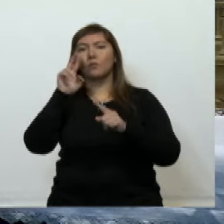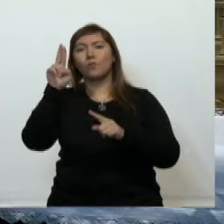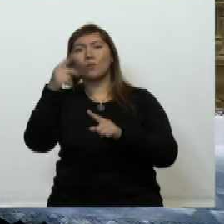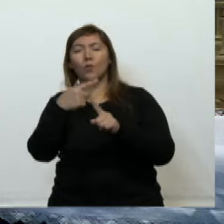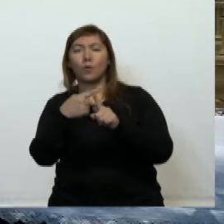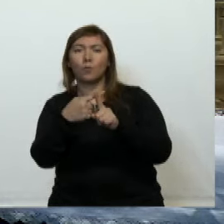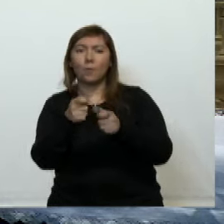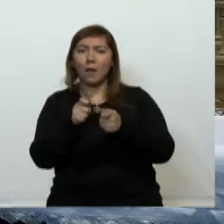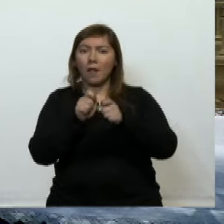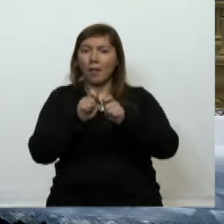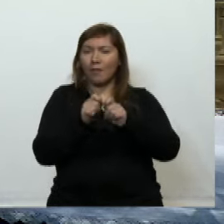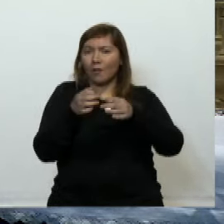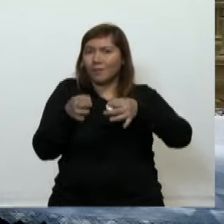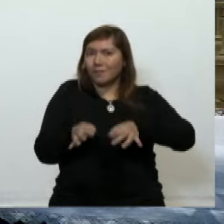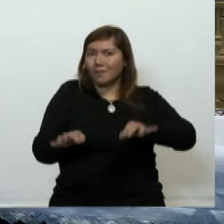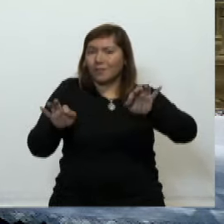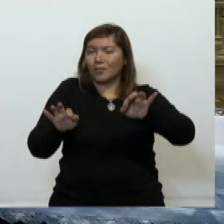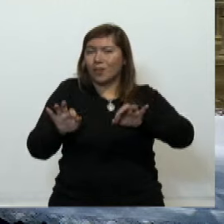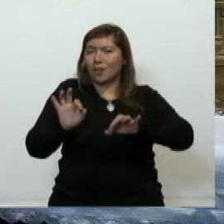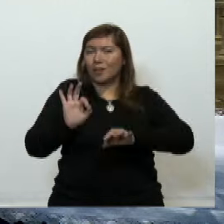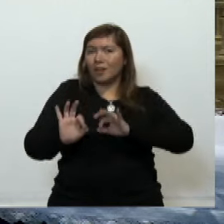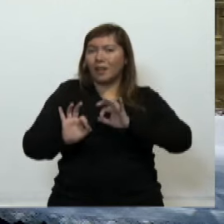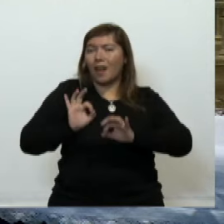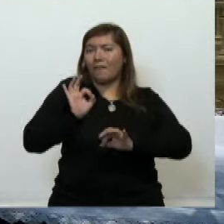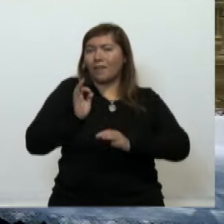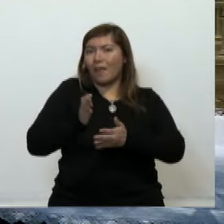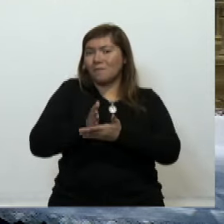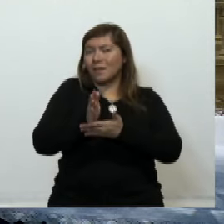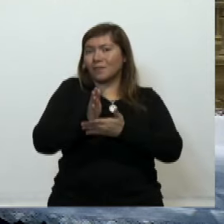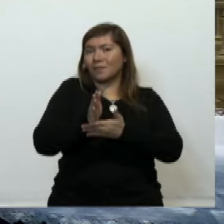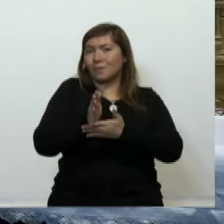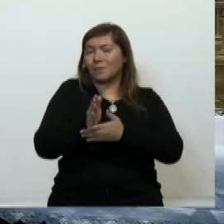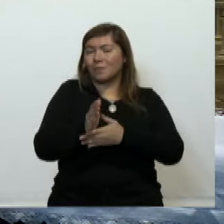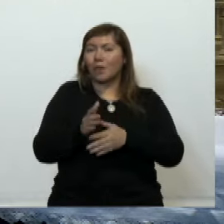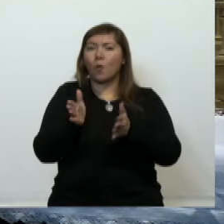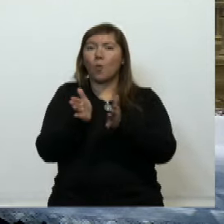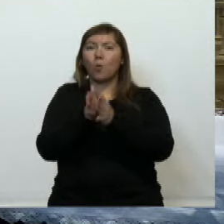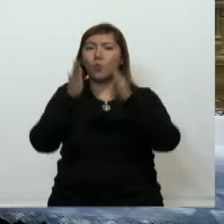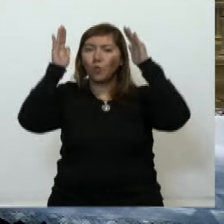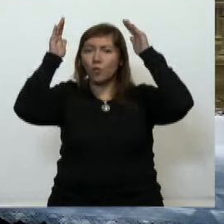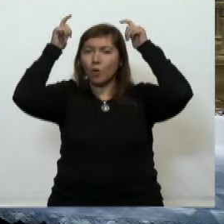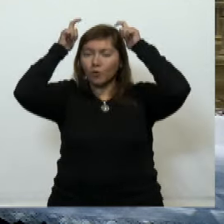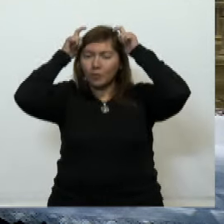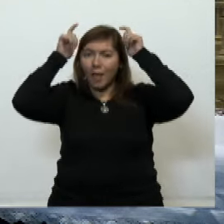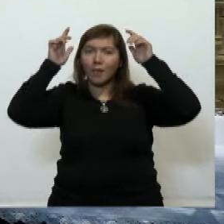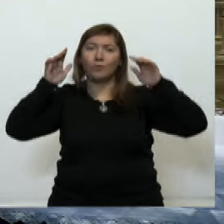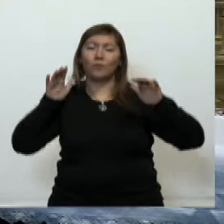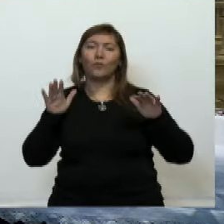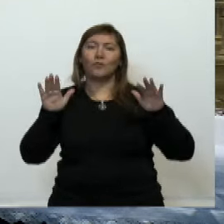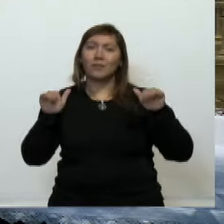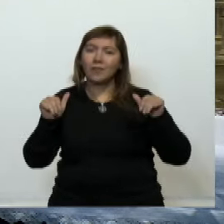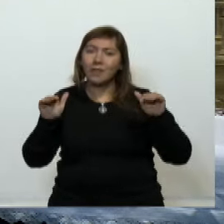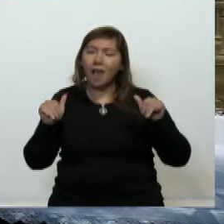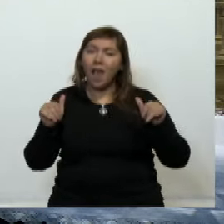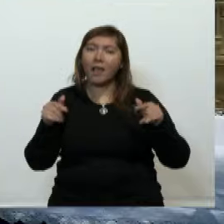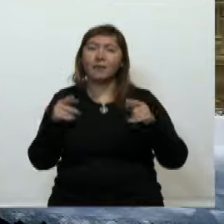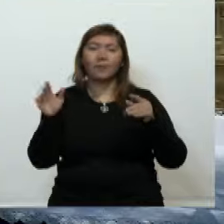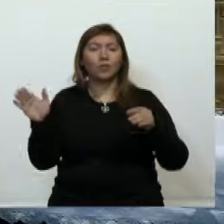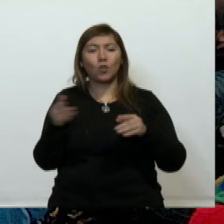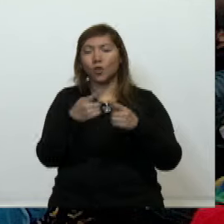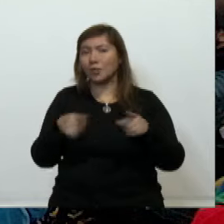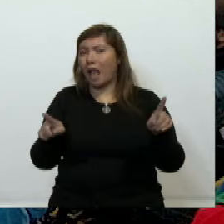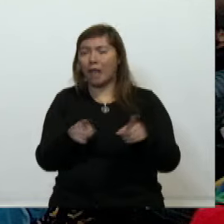eterna. Por eso, con los ángeles y arcángeles y con todos los coros celestiales, cantamos sin cesar el himno de